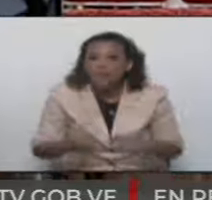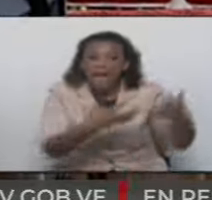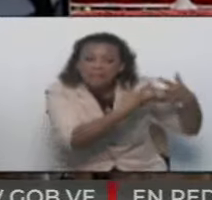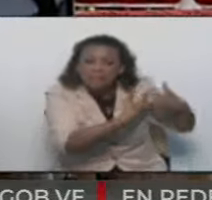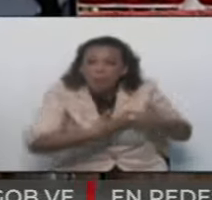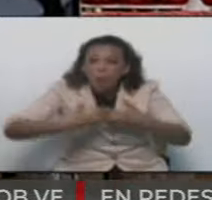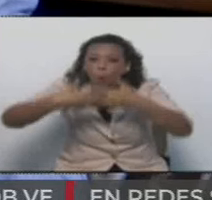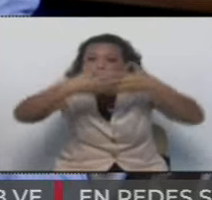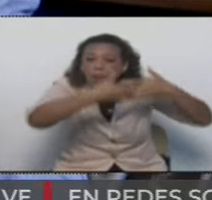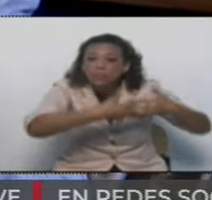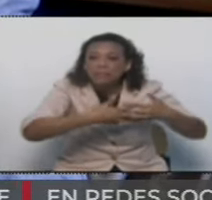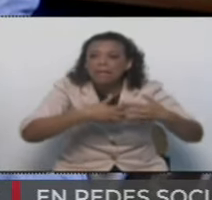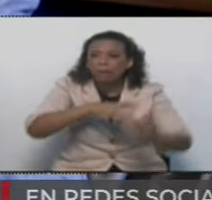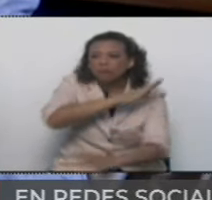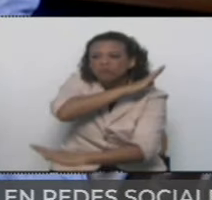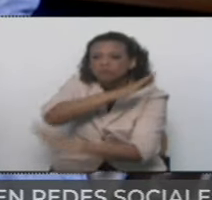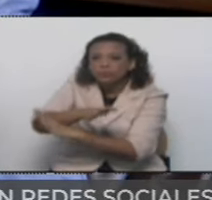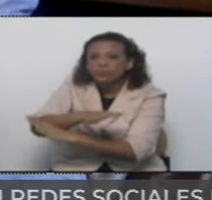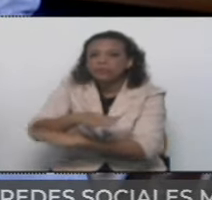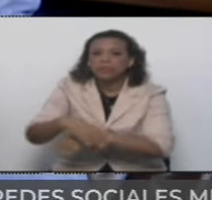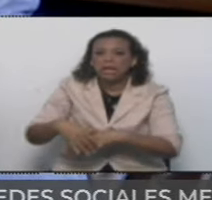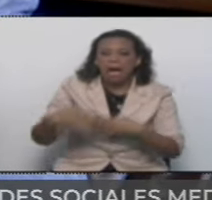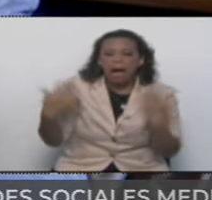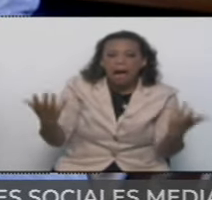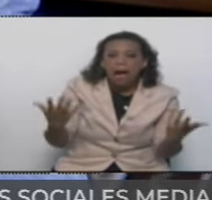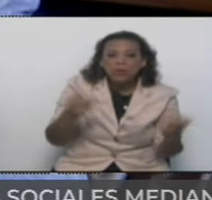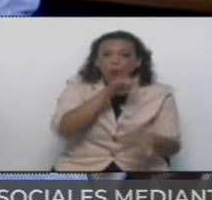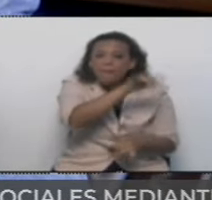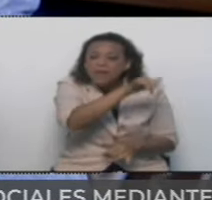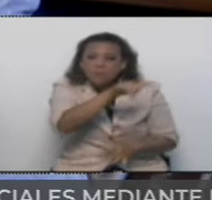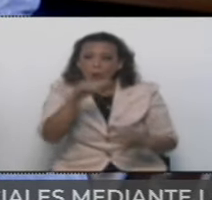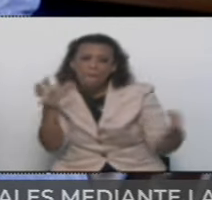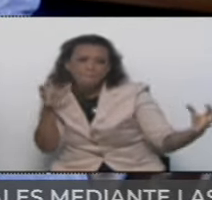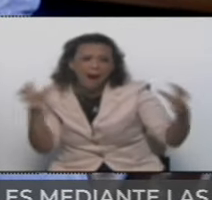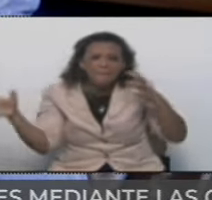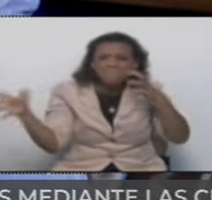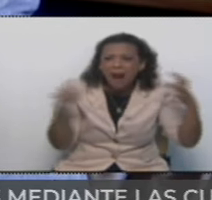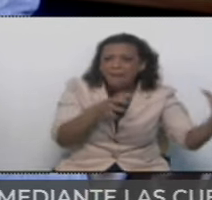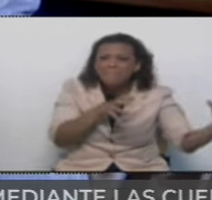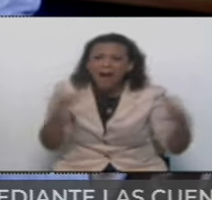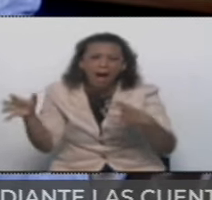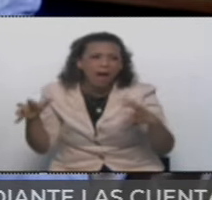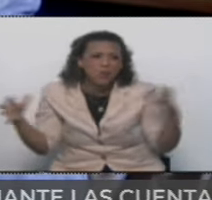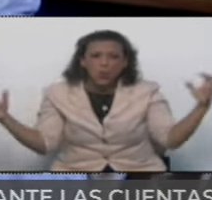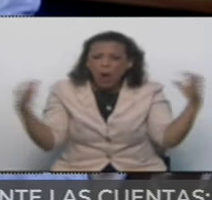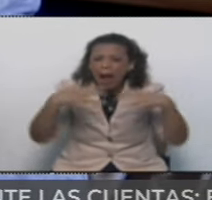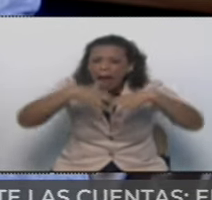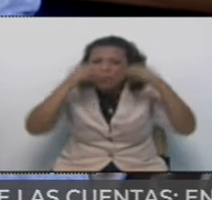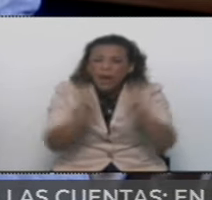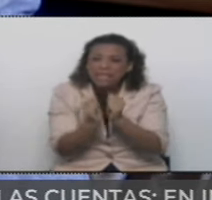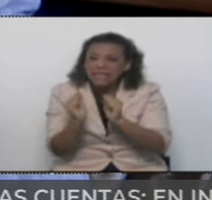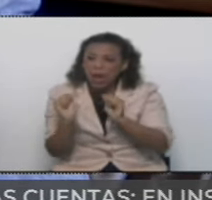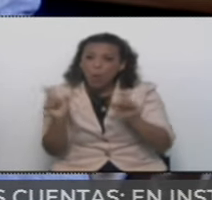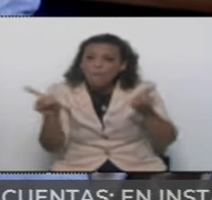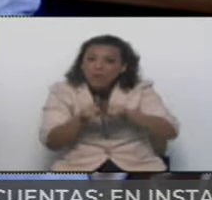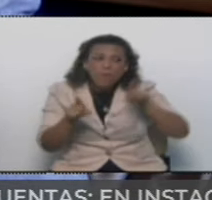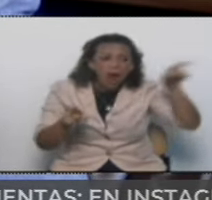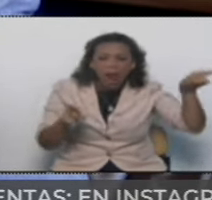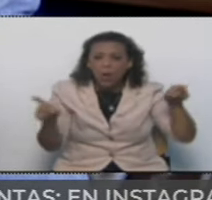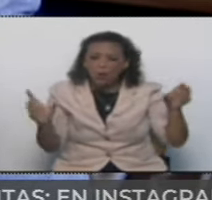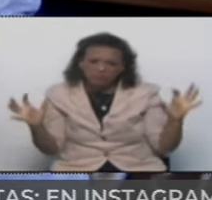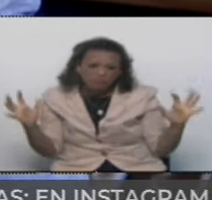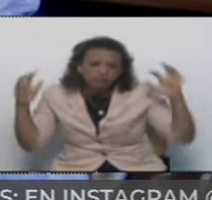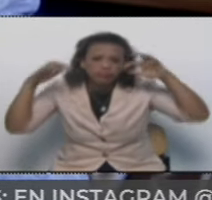quieren matarme, que los mismos que quieren traer la violencia y la guerra civil a Venezuela, de la